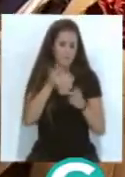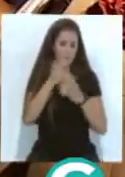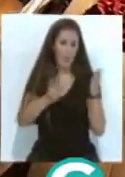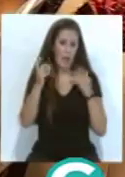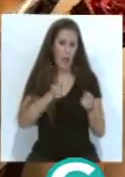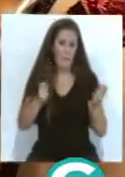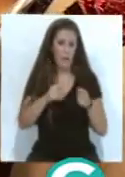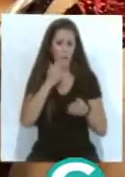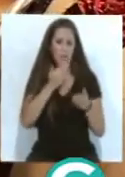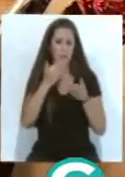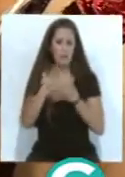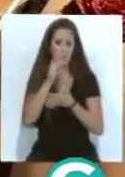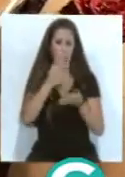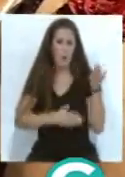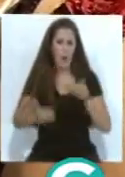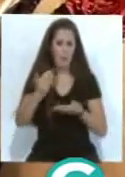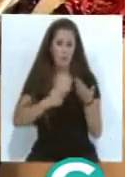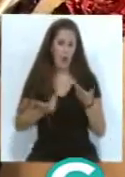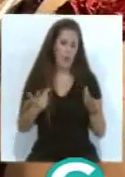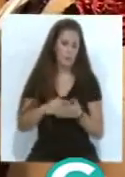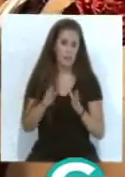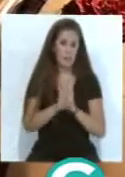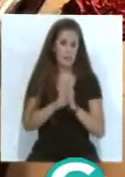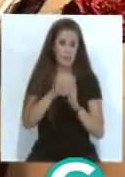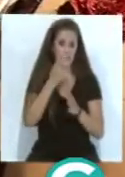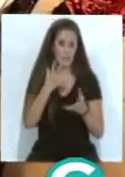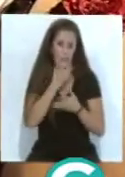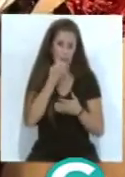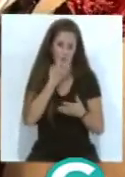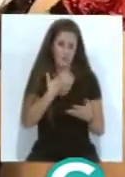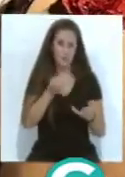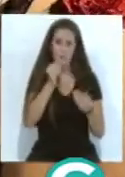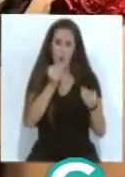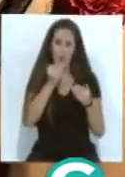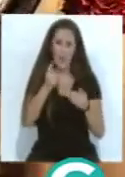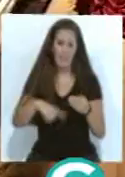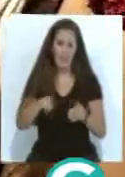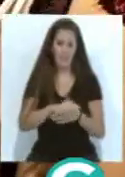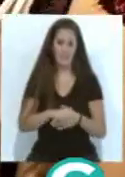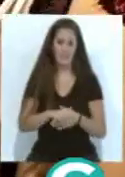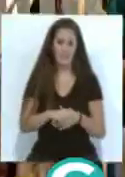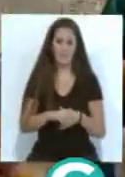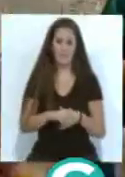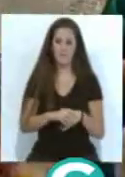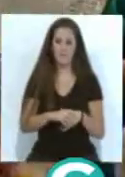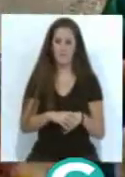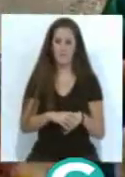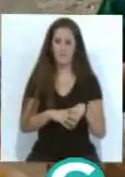vosotros por colaborar y esperemos seguir creciendo y que todo vaya mal. Muchas gracias. Gracias.